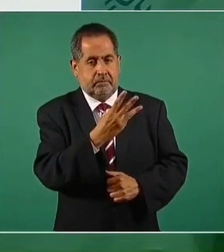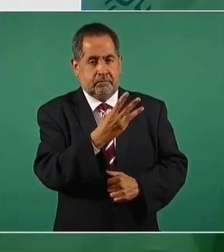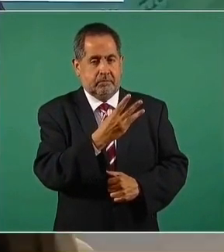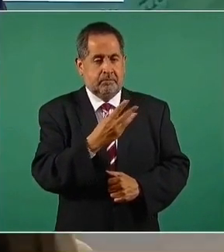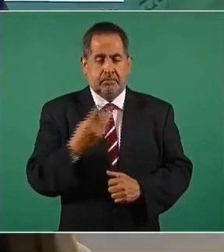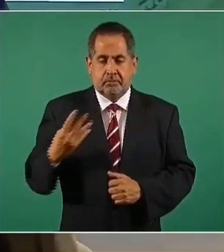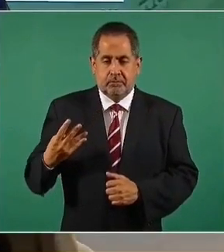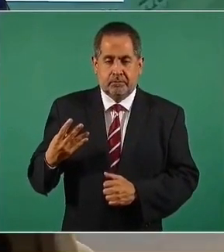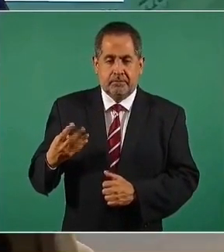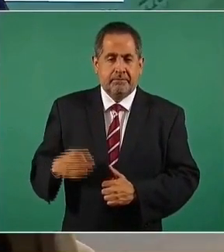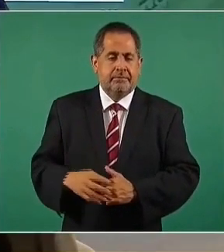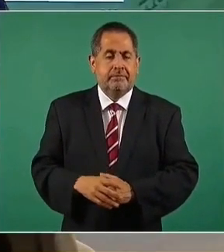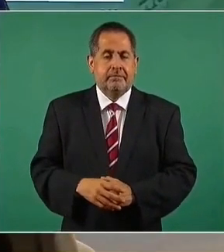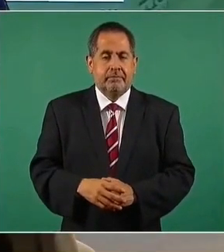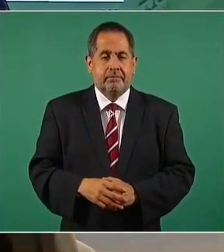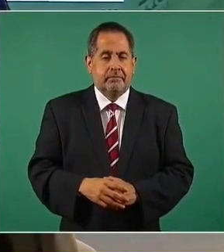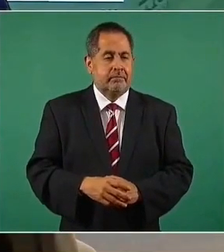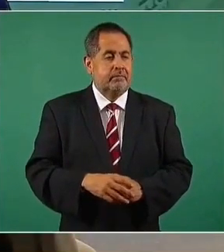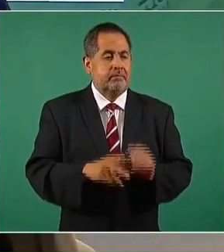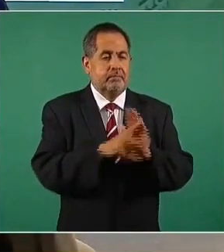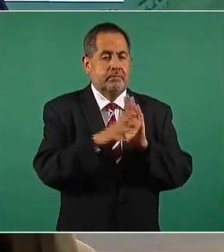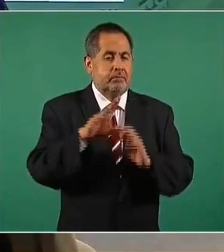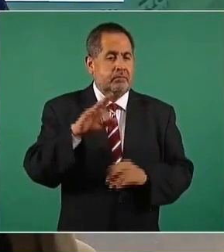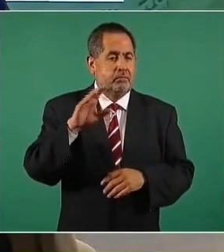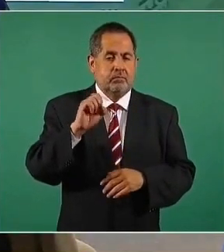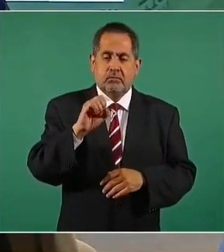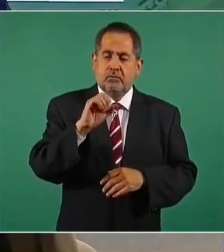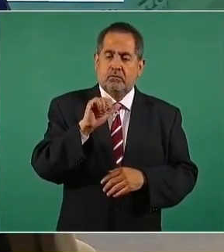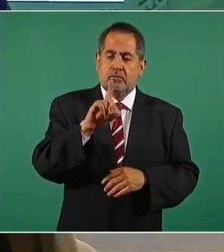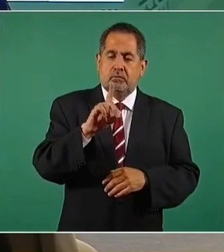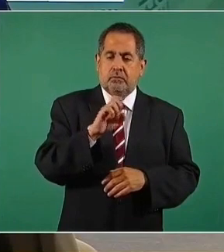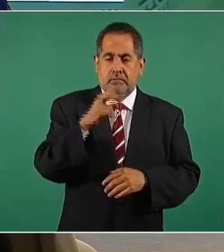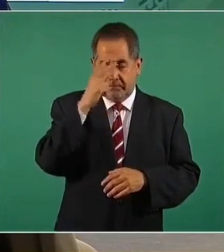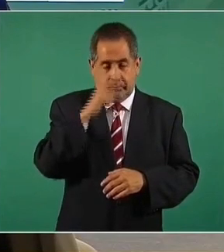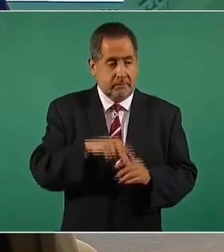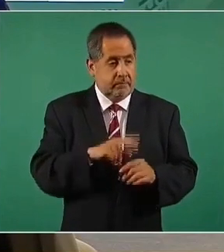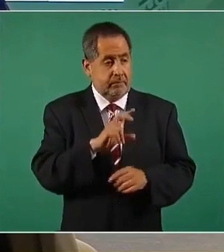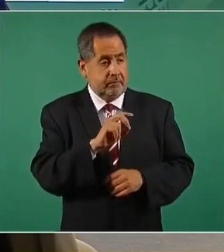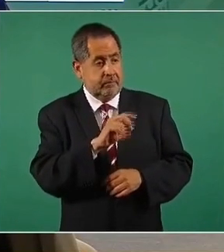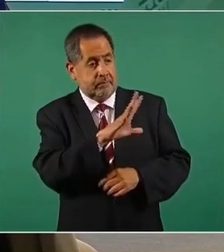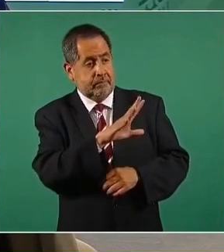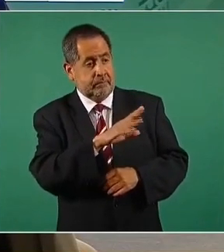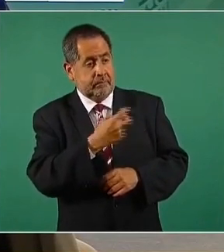33.4. El Sol de México, 35.7.